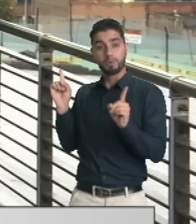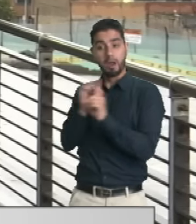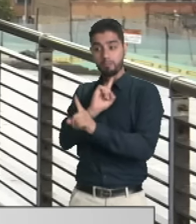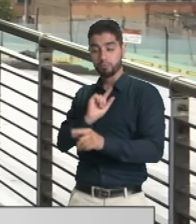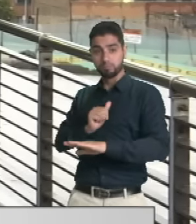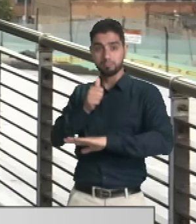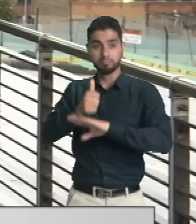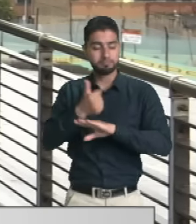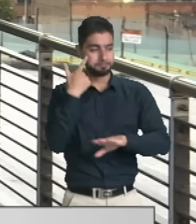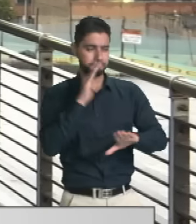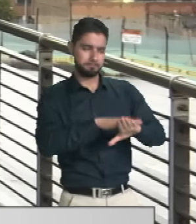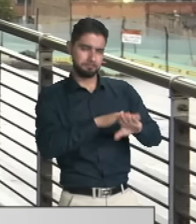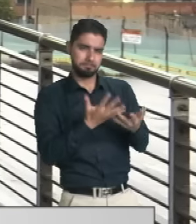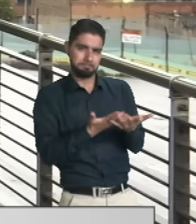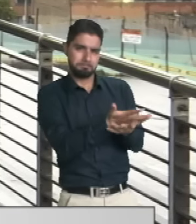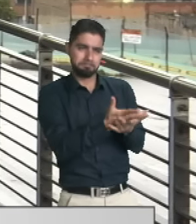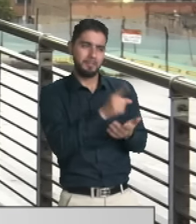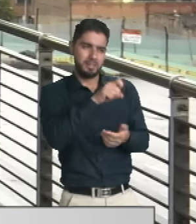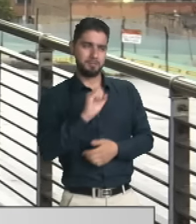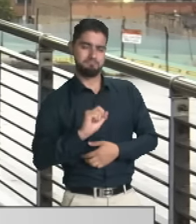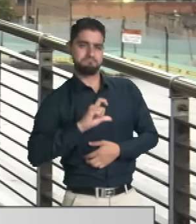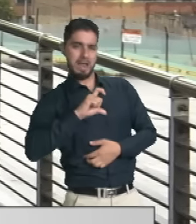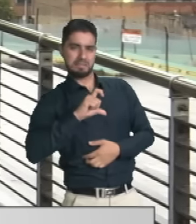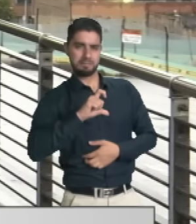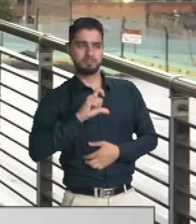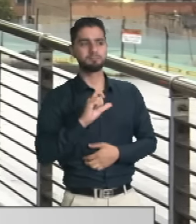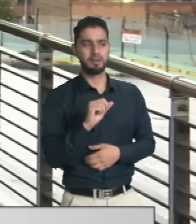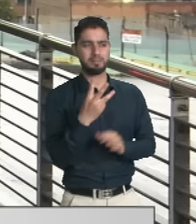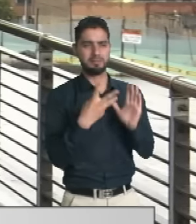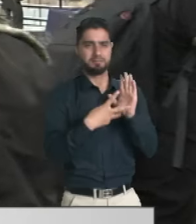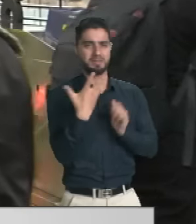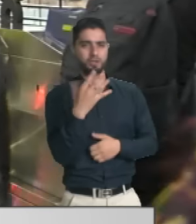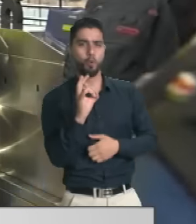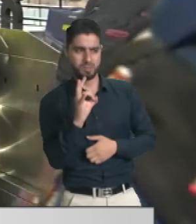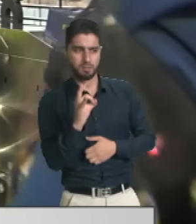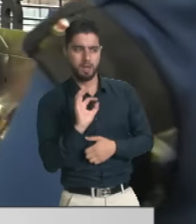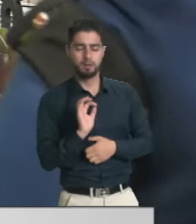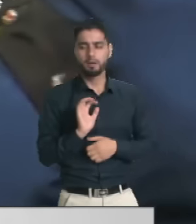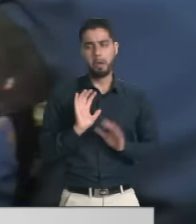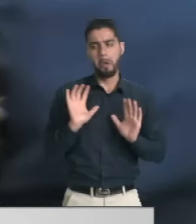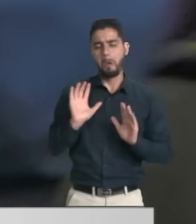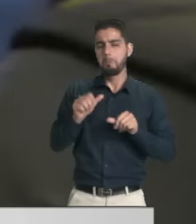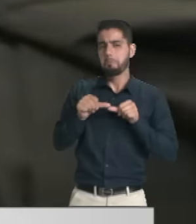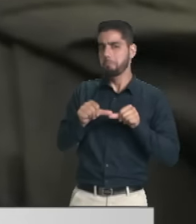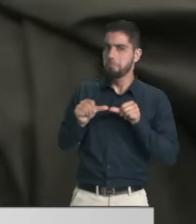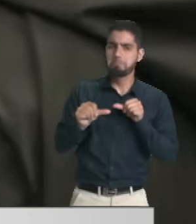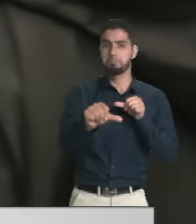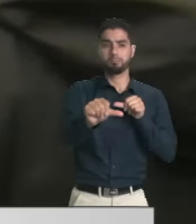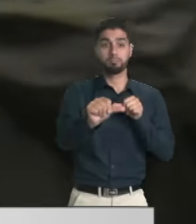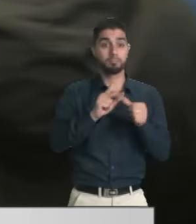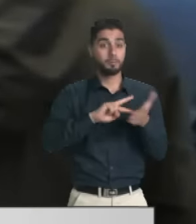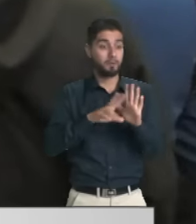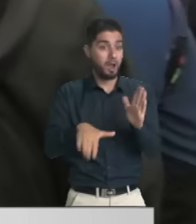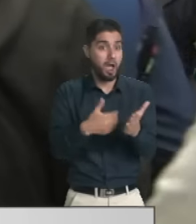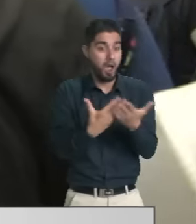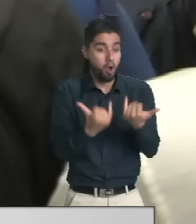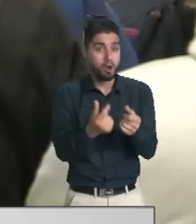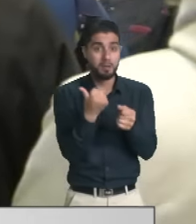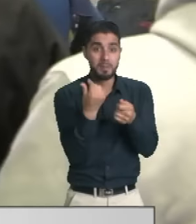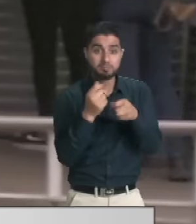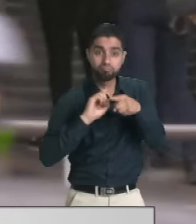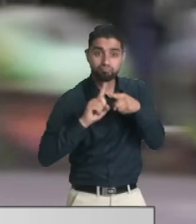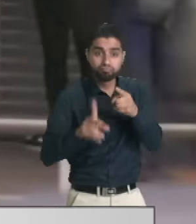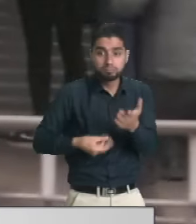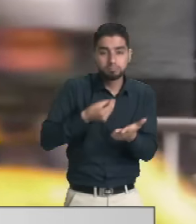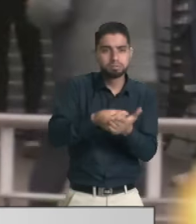el pasaje de Transmilenio. Por ahora, y de continuar las cosas así como van, el pasaje de Transmilenio se mantendría en ese